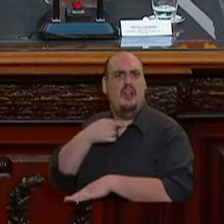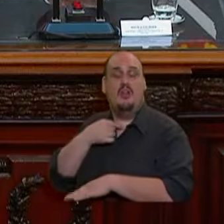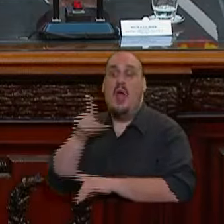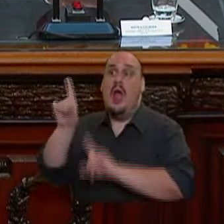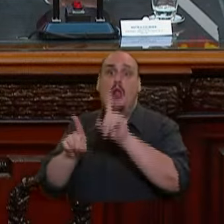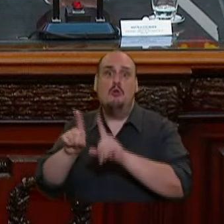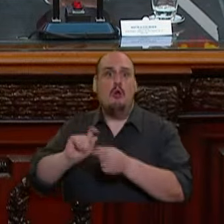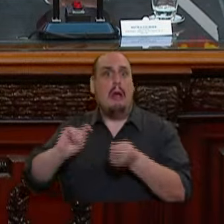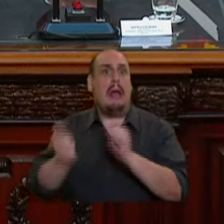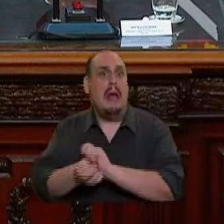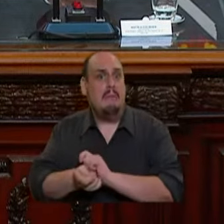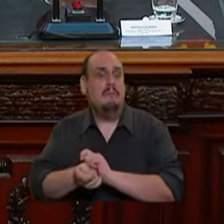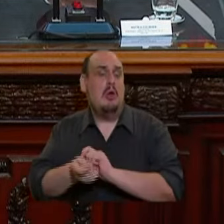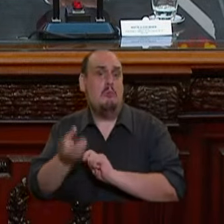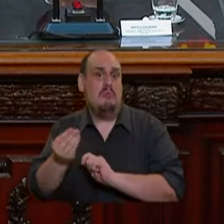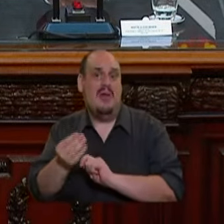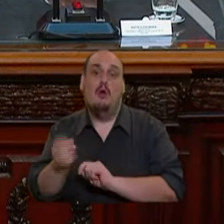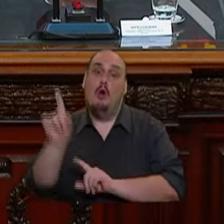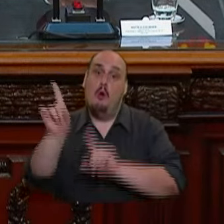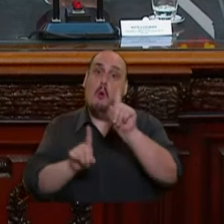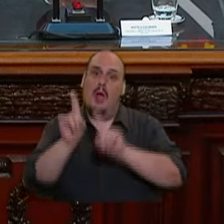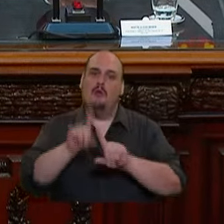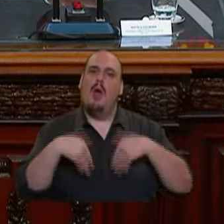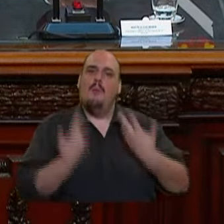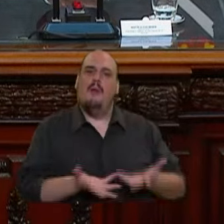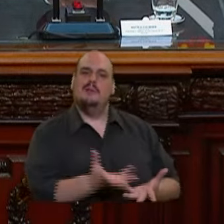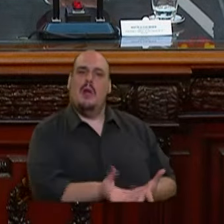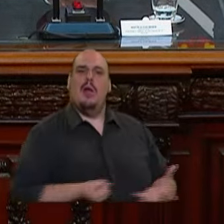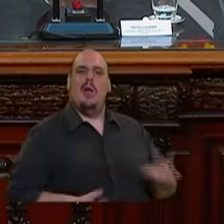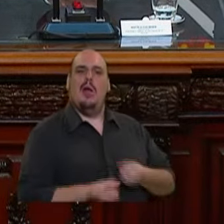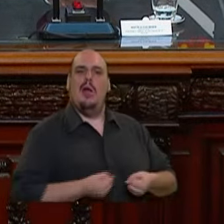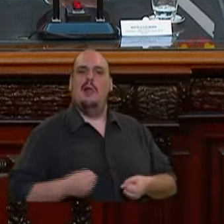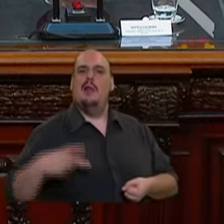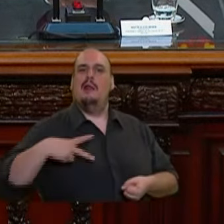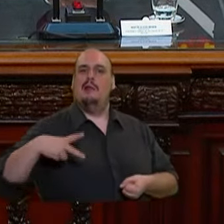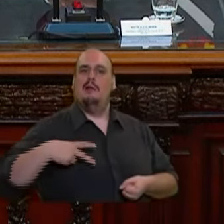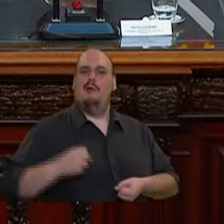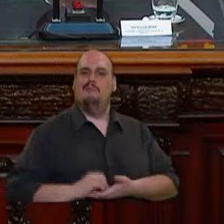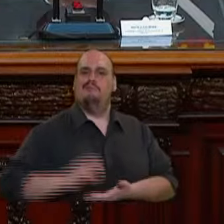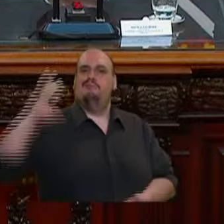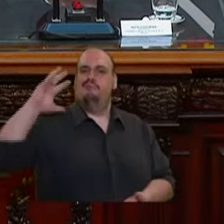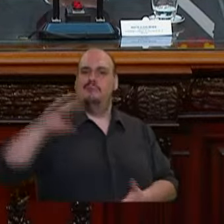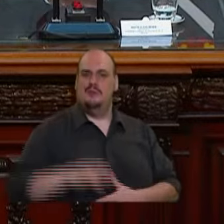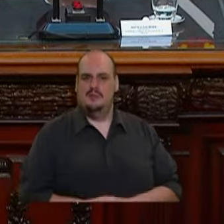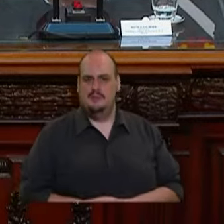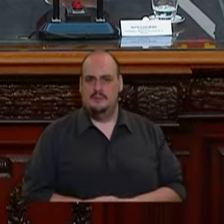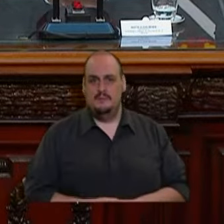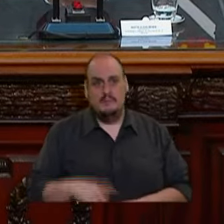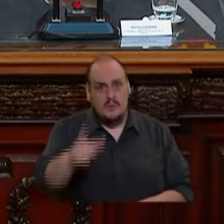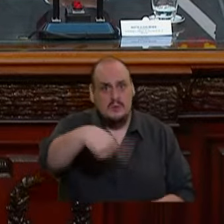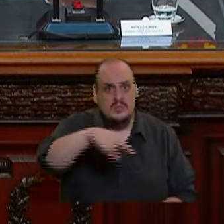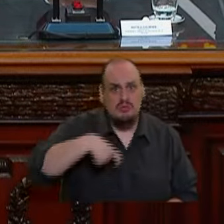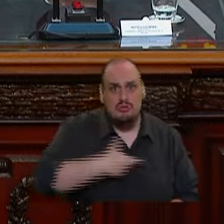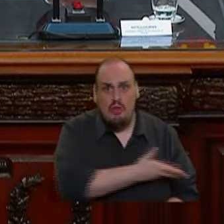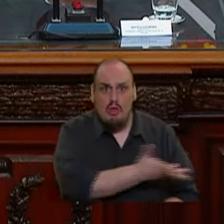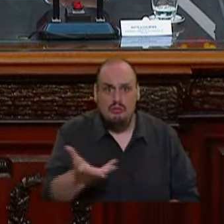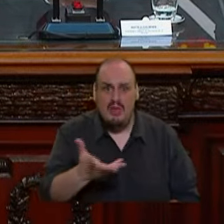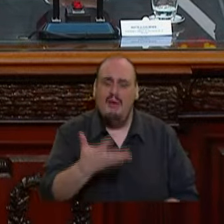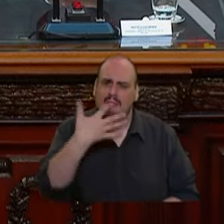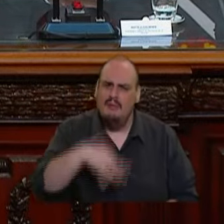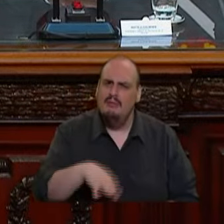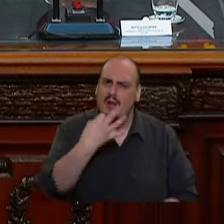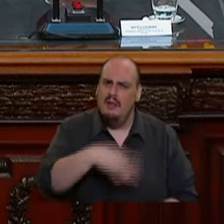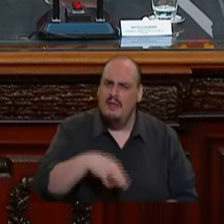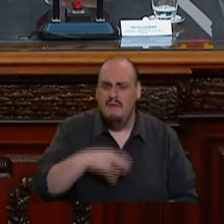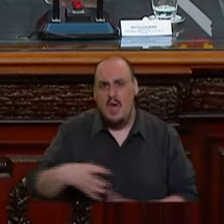cambio, otros porque son los beneficiarios de este antiguo régimen. Es importante que la sociedad comprenda que fue la resistencia de gran parte